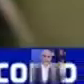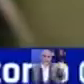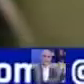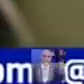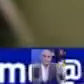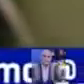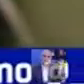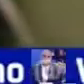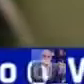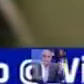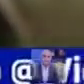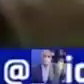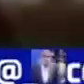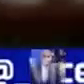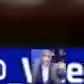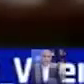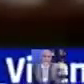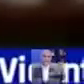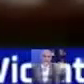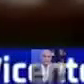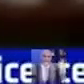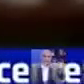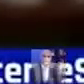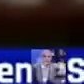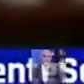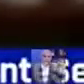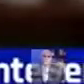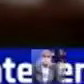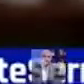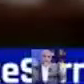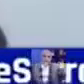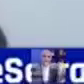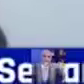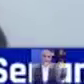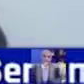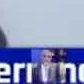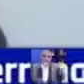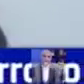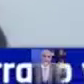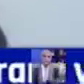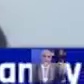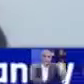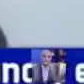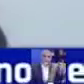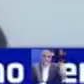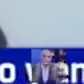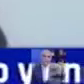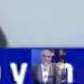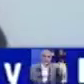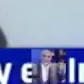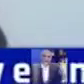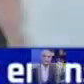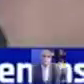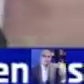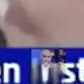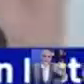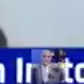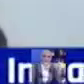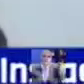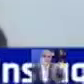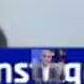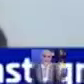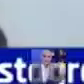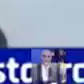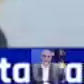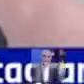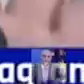Él empieza a decir que le ofrecen el puesto de Gertz Manero, el que ahora ocupa, y dice: a mí me ofrecieron